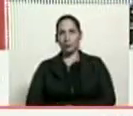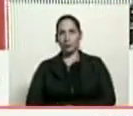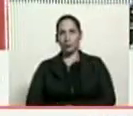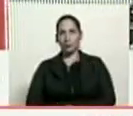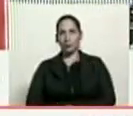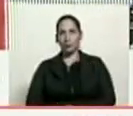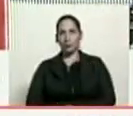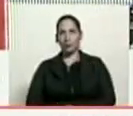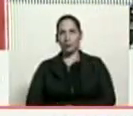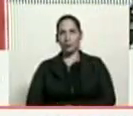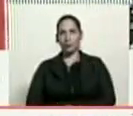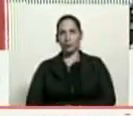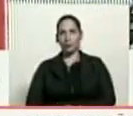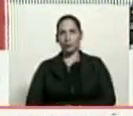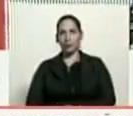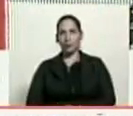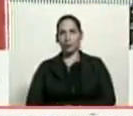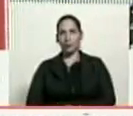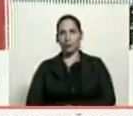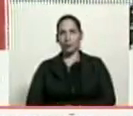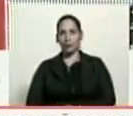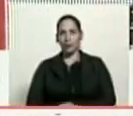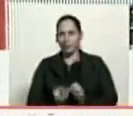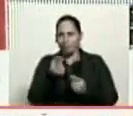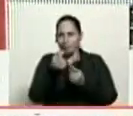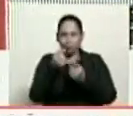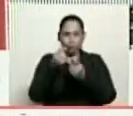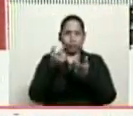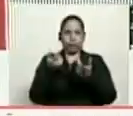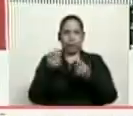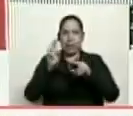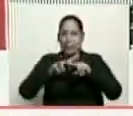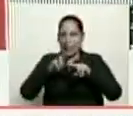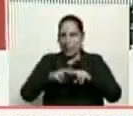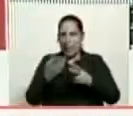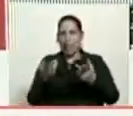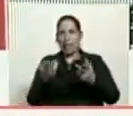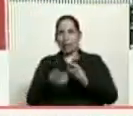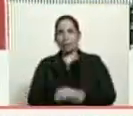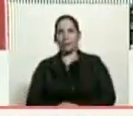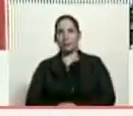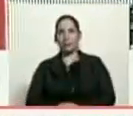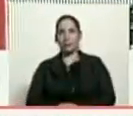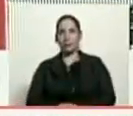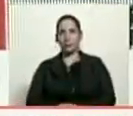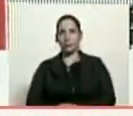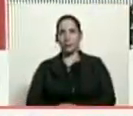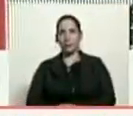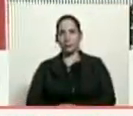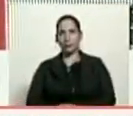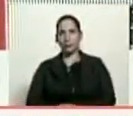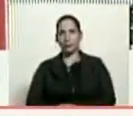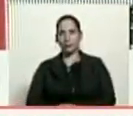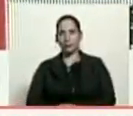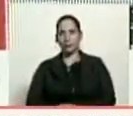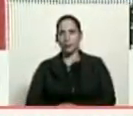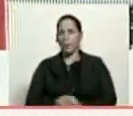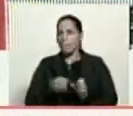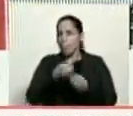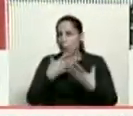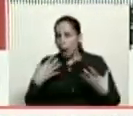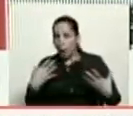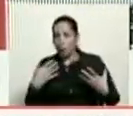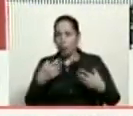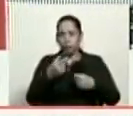chivata, ojo en alís, sorgo blanco, sorgo negro, caraota pico, caraota México, caraota poncha, frijol blanco, frijol